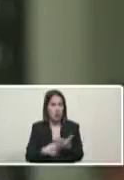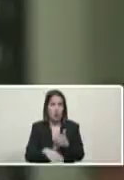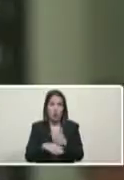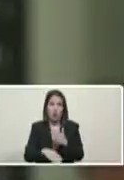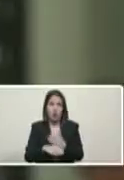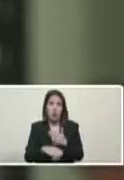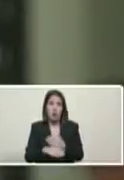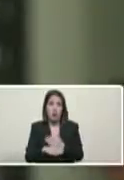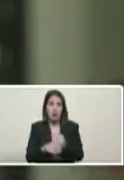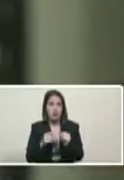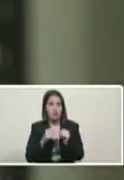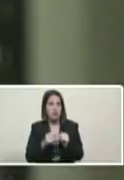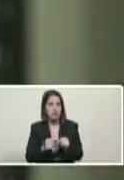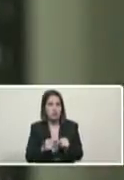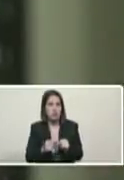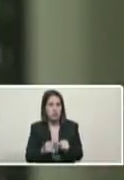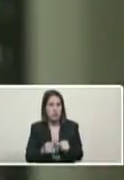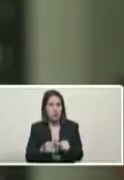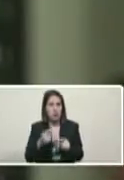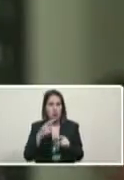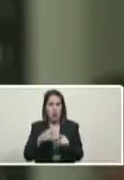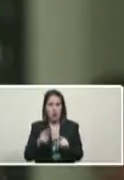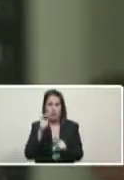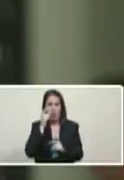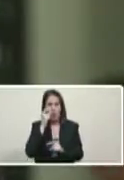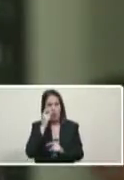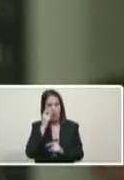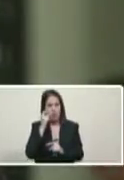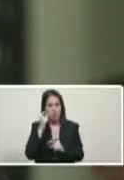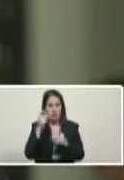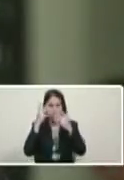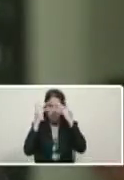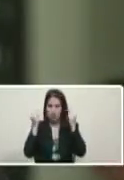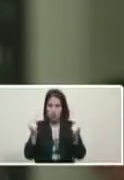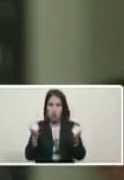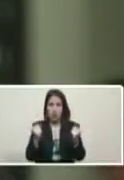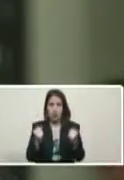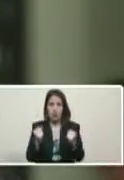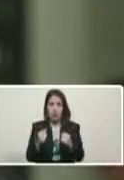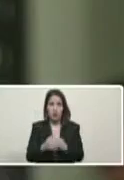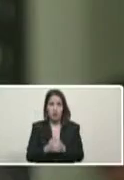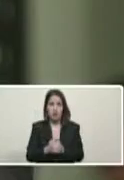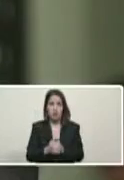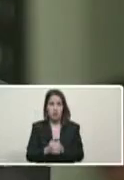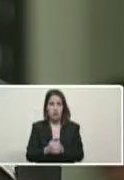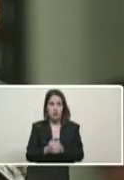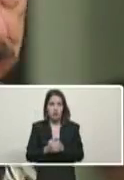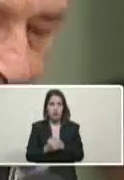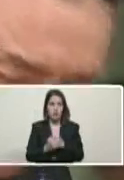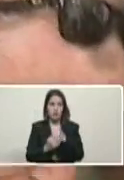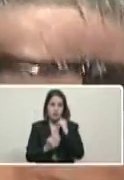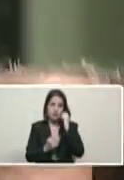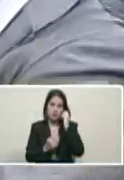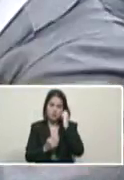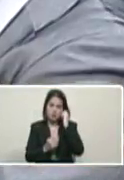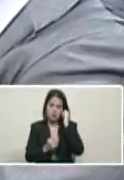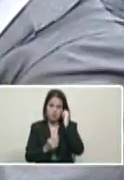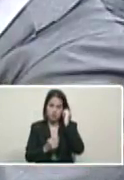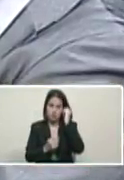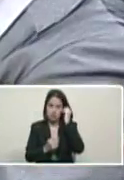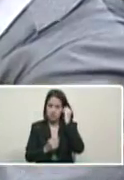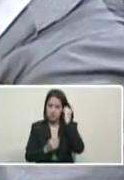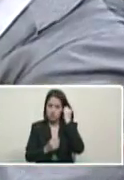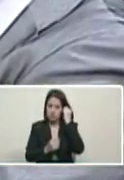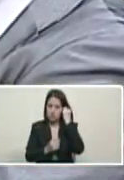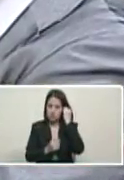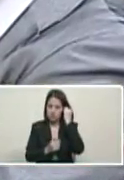un compañero también de lucha intelectual con el presidente Hugo Chávez. Así es, muchas